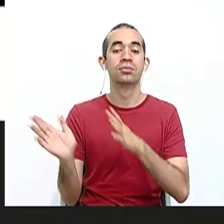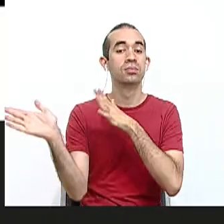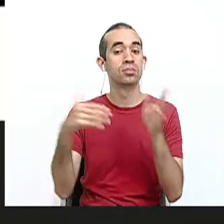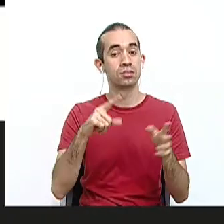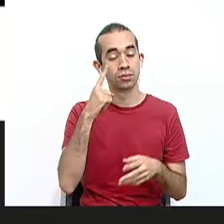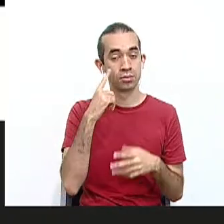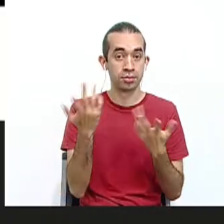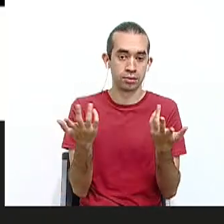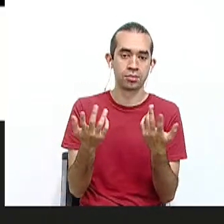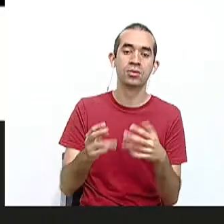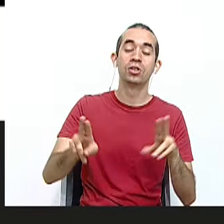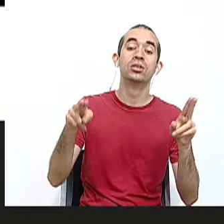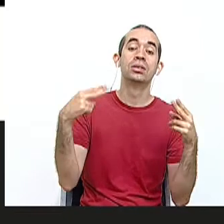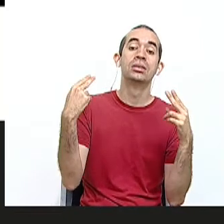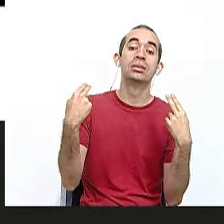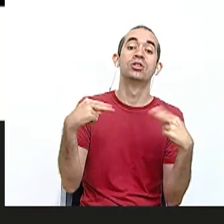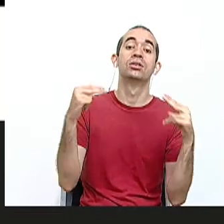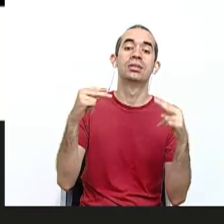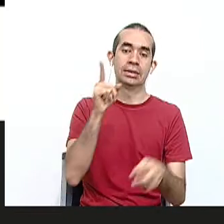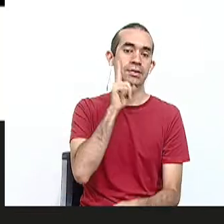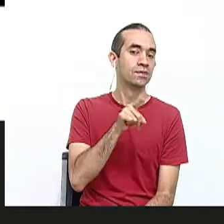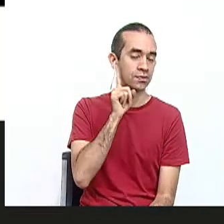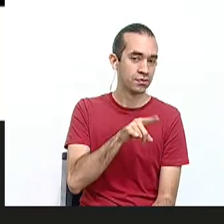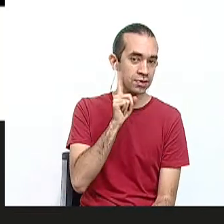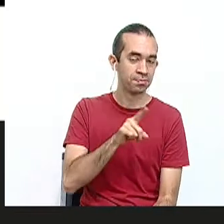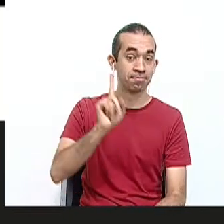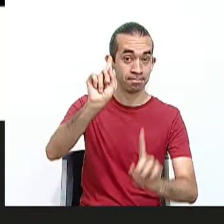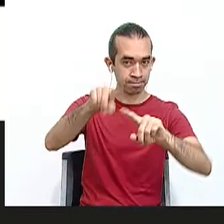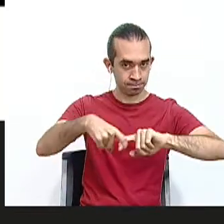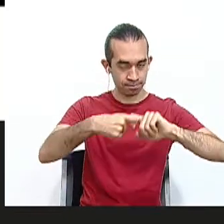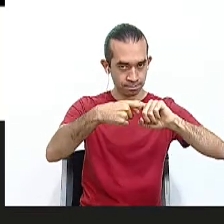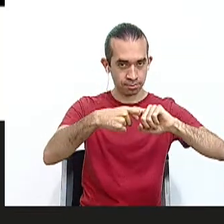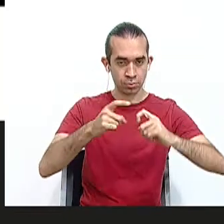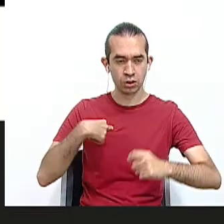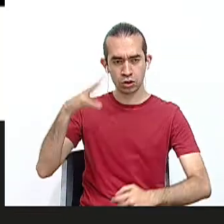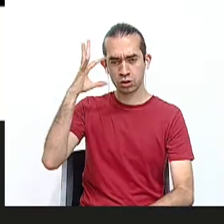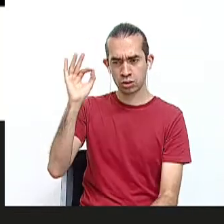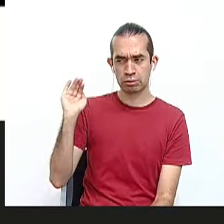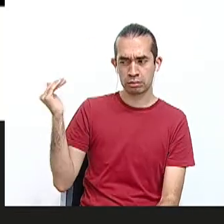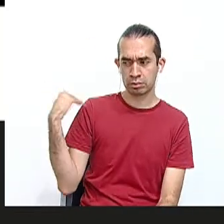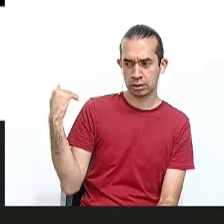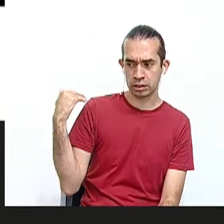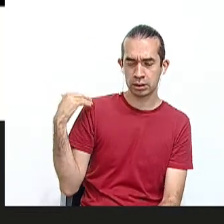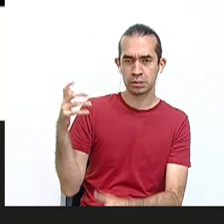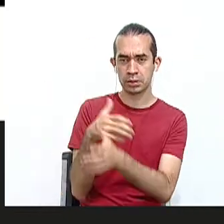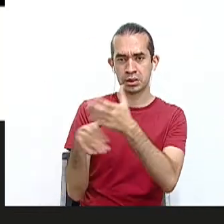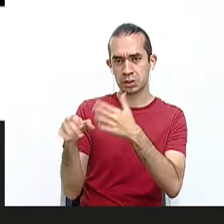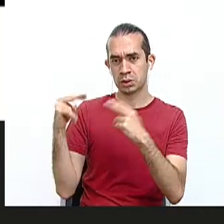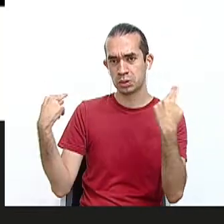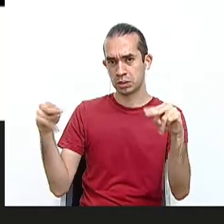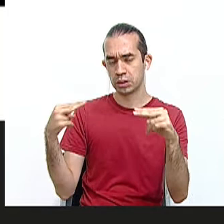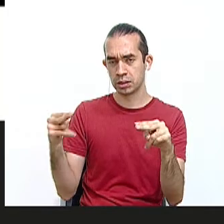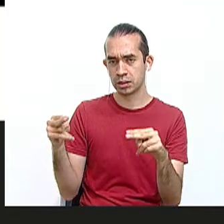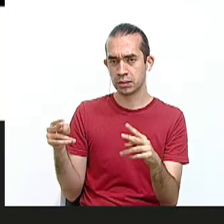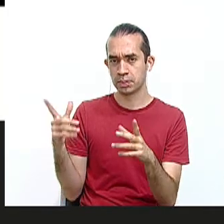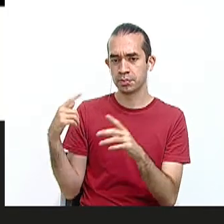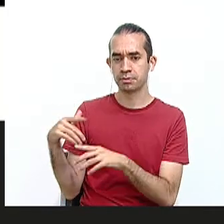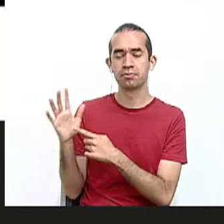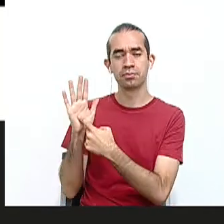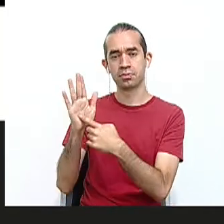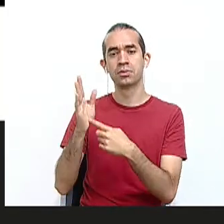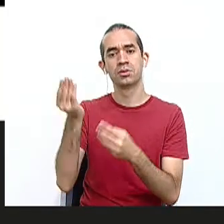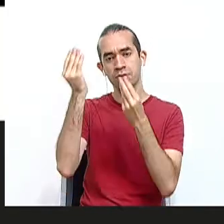Veamos ahora el tema de las noticias falsas, pero antes creo que en el estudio desean presentarnos una